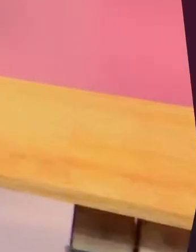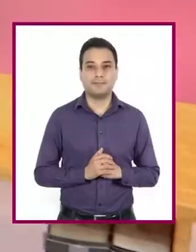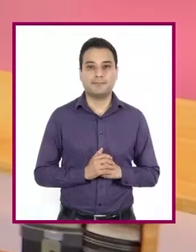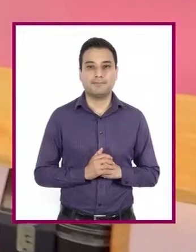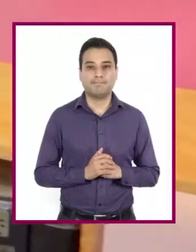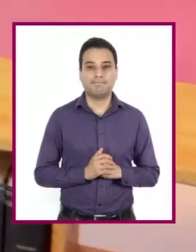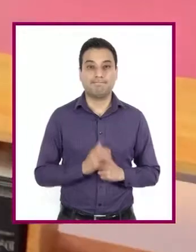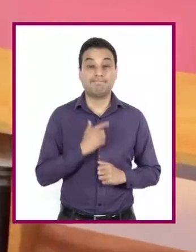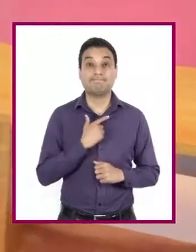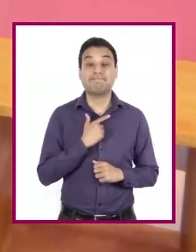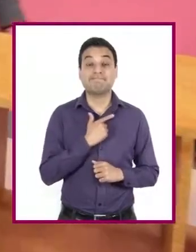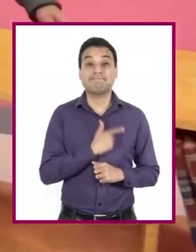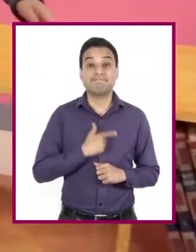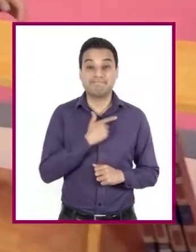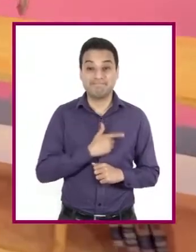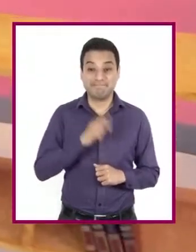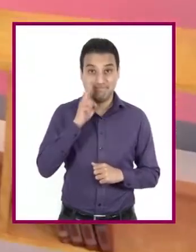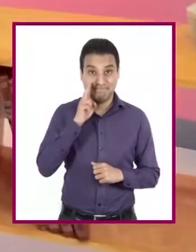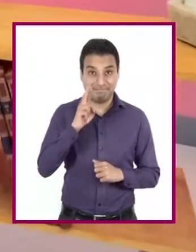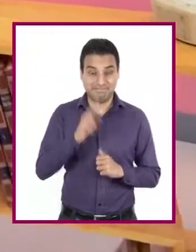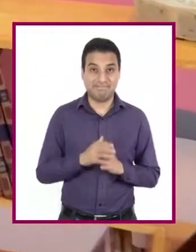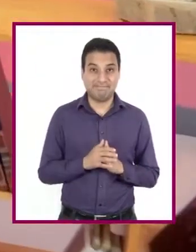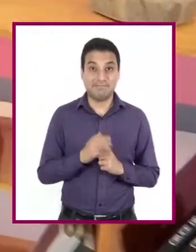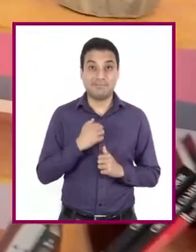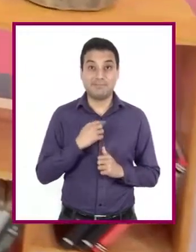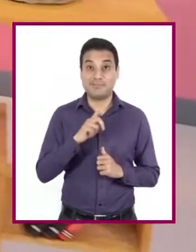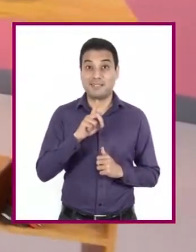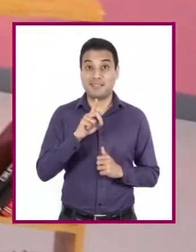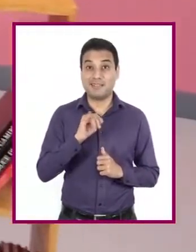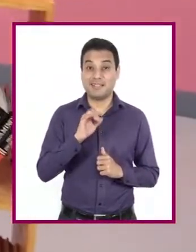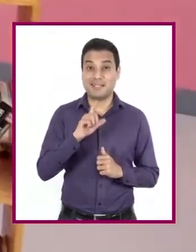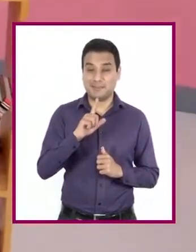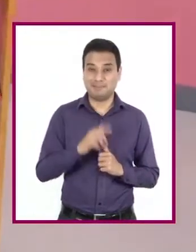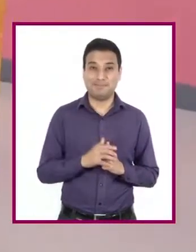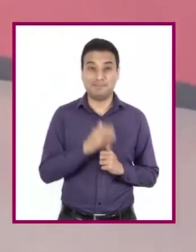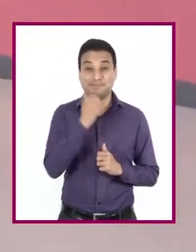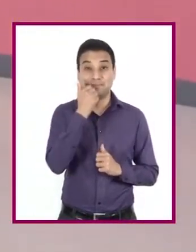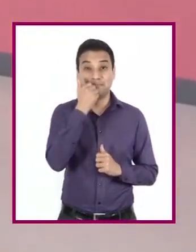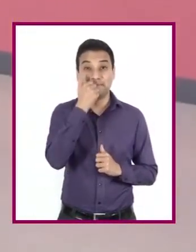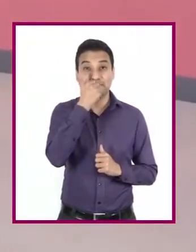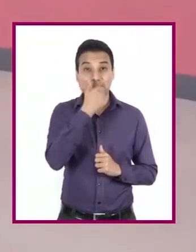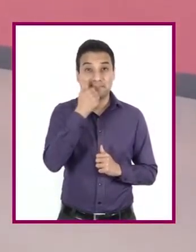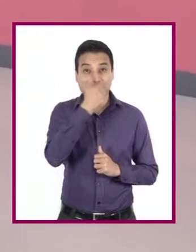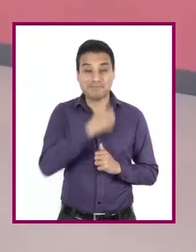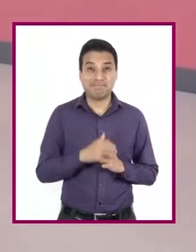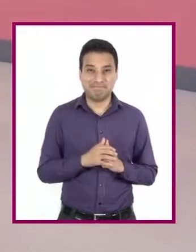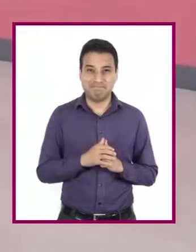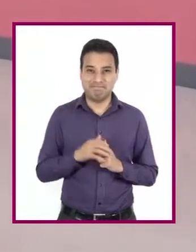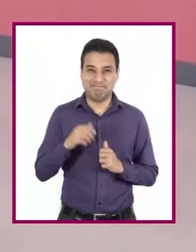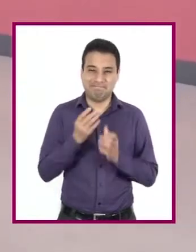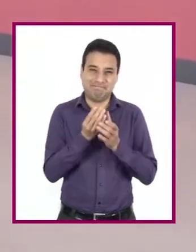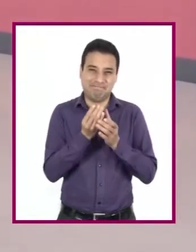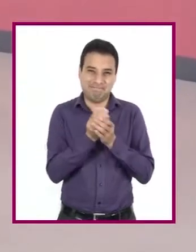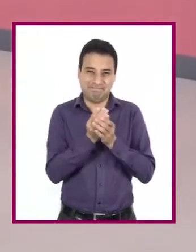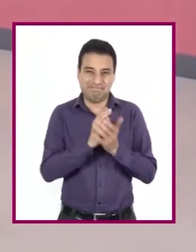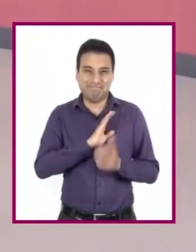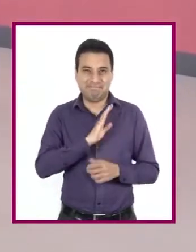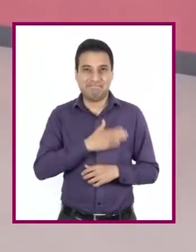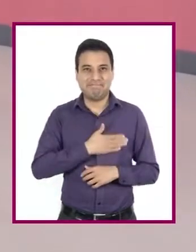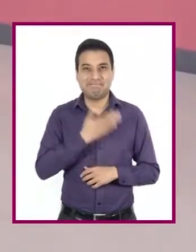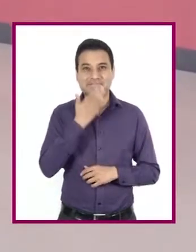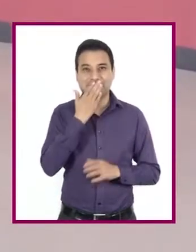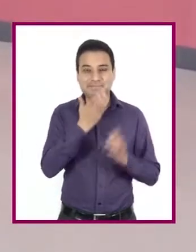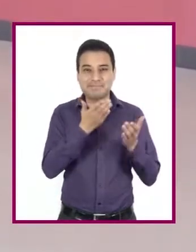Qué gusto encontrarnos por aquí de nuevo. Yo soy Daniel y les doy la bienvenida a las alumnas y alumnos de lengua materna de segundo grado de